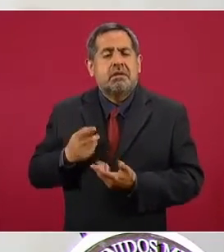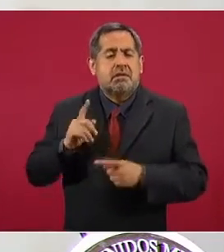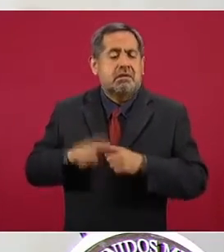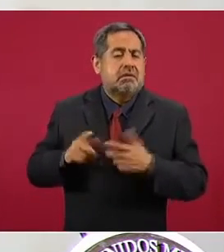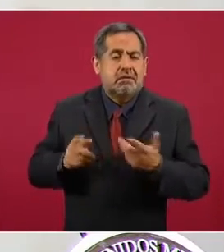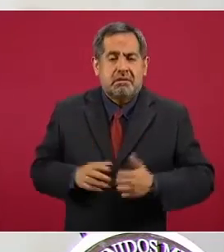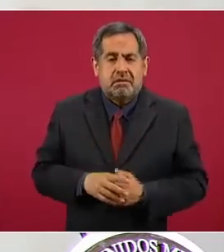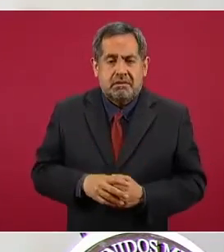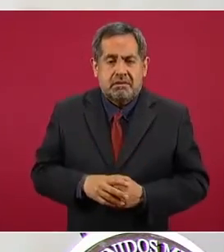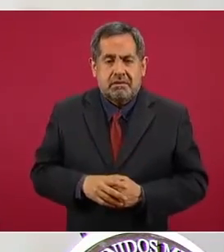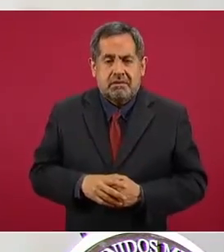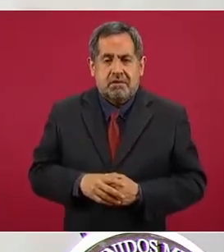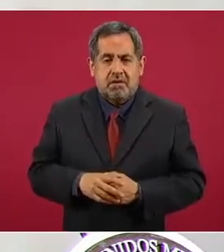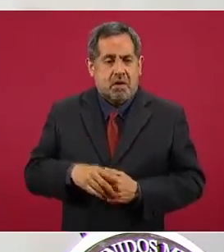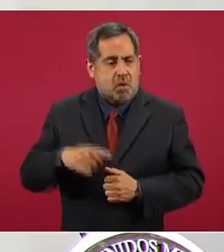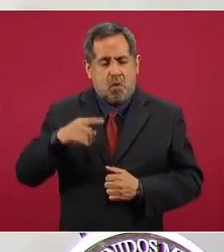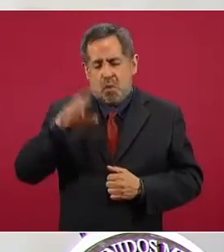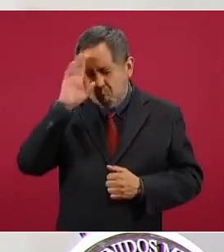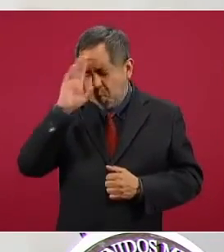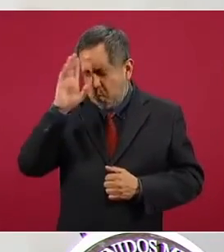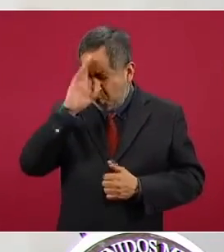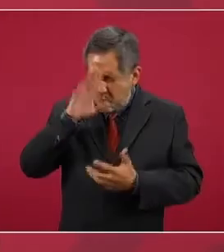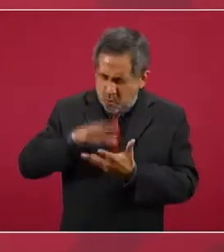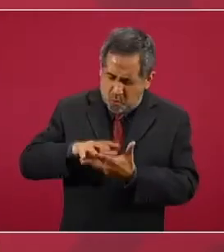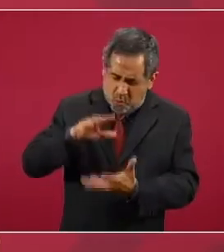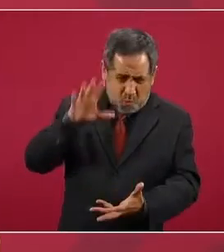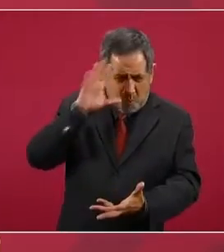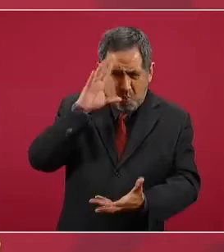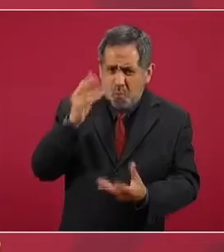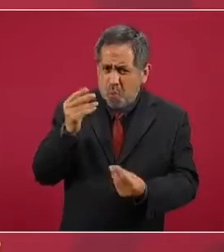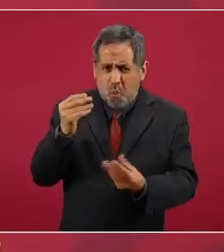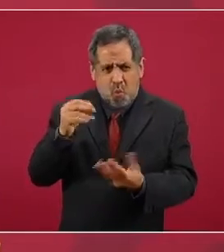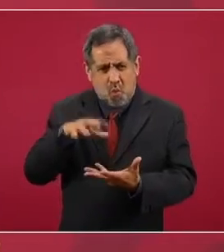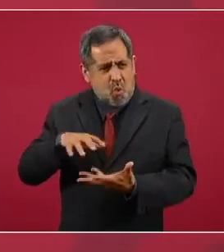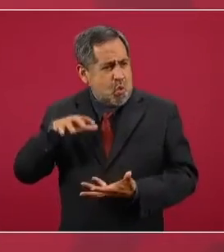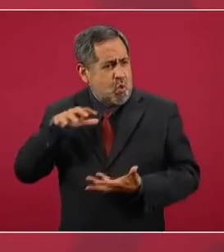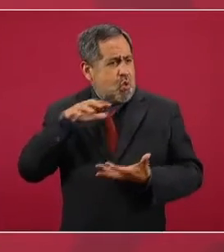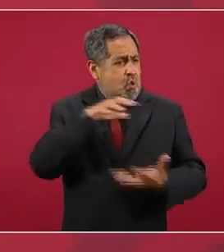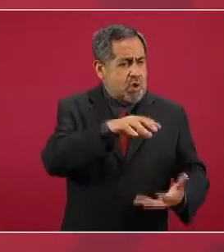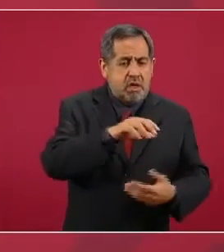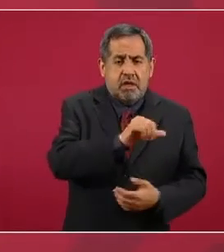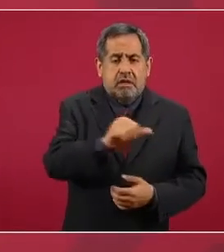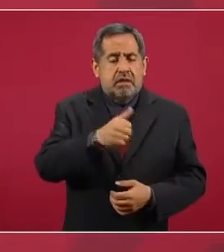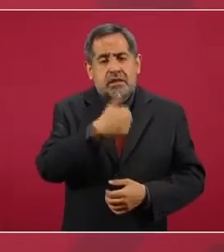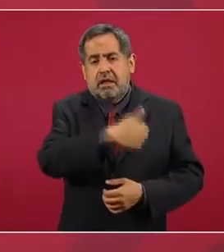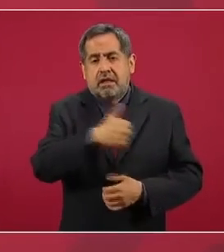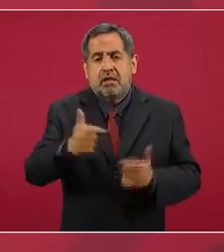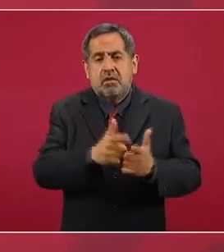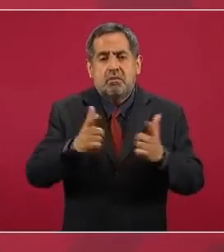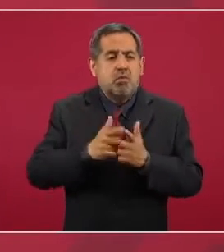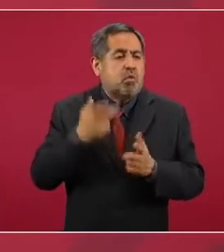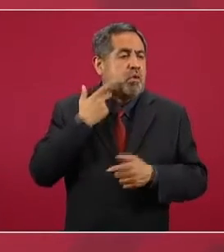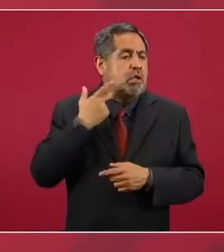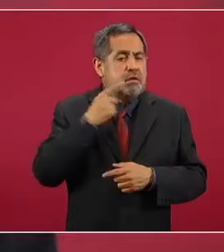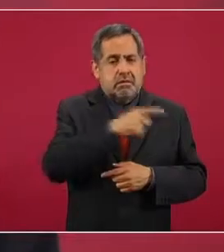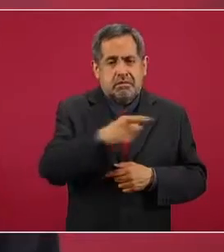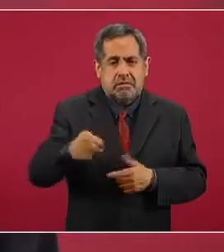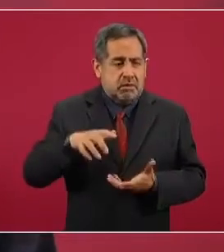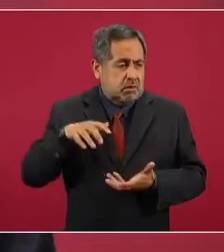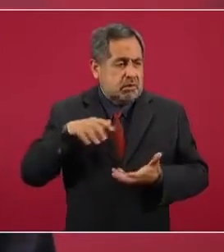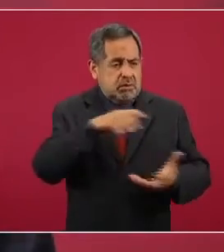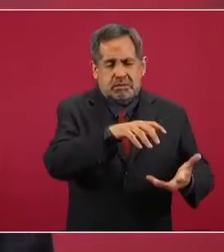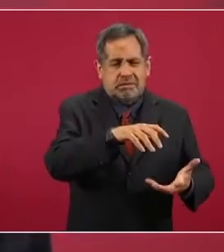el excesivo dinero que reciben los partidos, que se lo